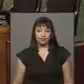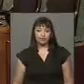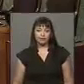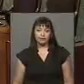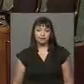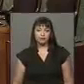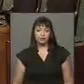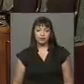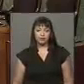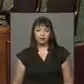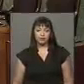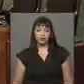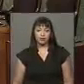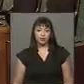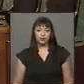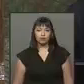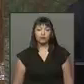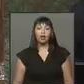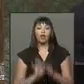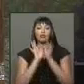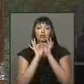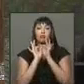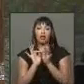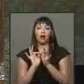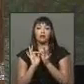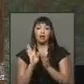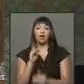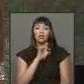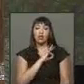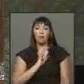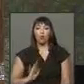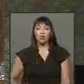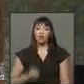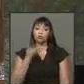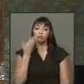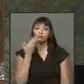Gracias, señor diputado. Tiene la palabra la diputada Carvajal.